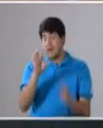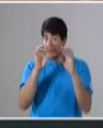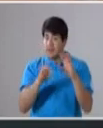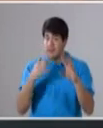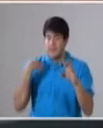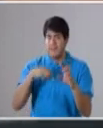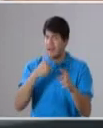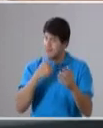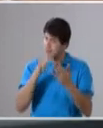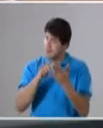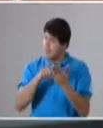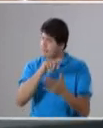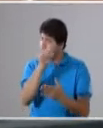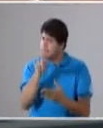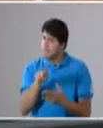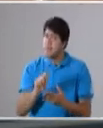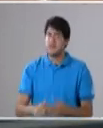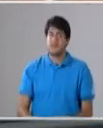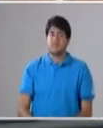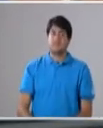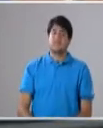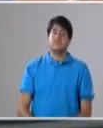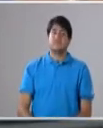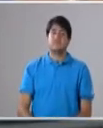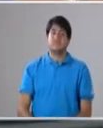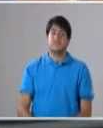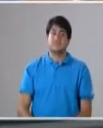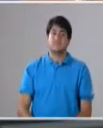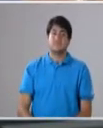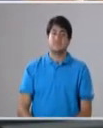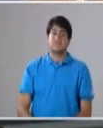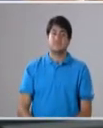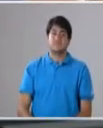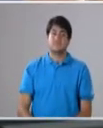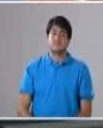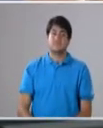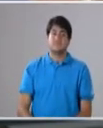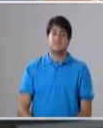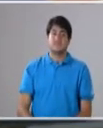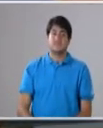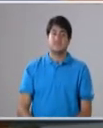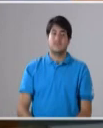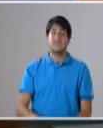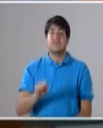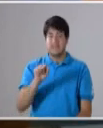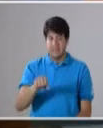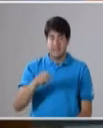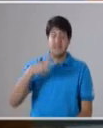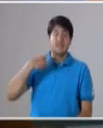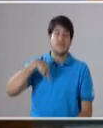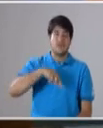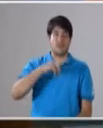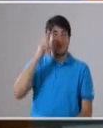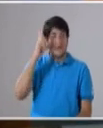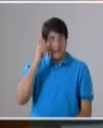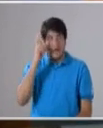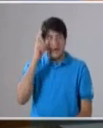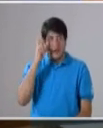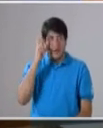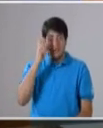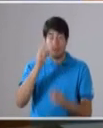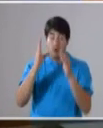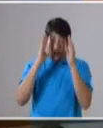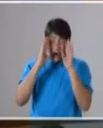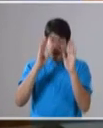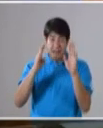test. ¿Alguien? ¿Me explica? ¿Qué dije? Si nosotros escuchamos atentamente la voz del